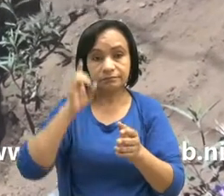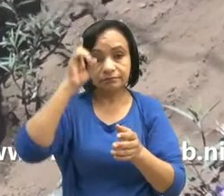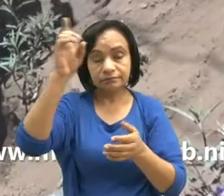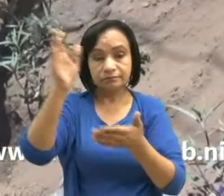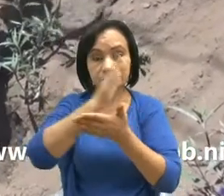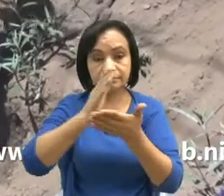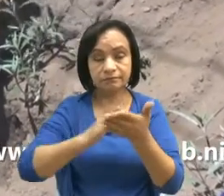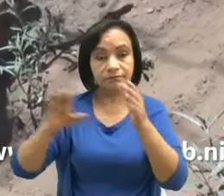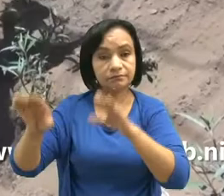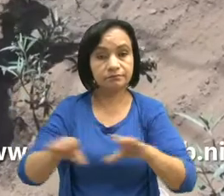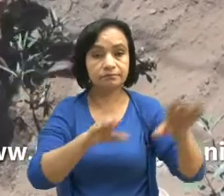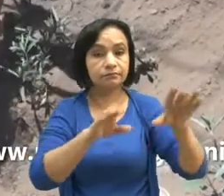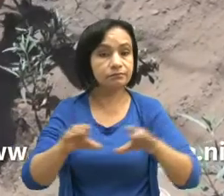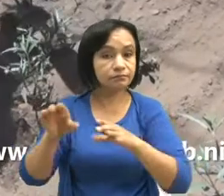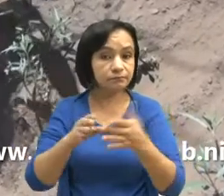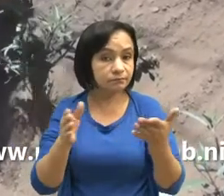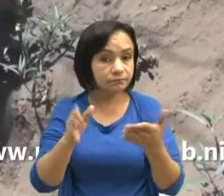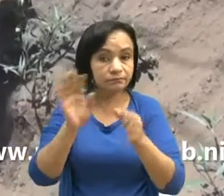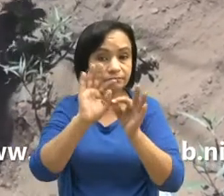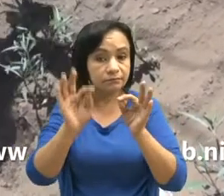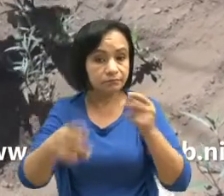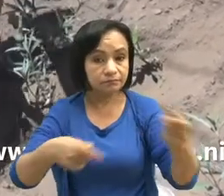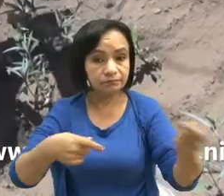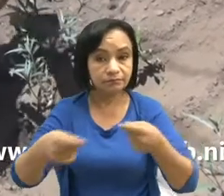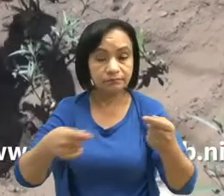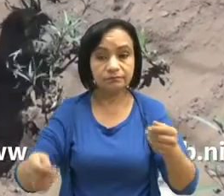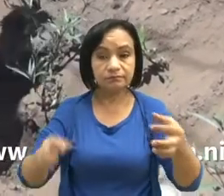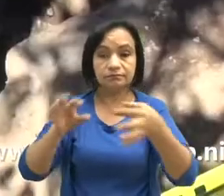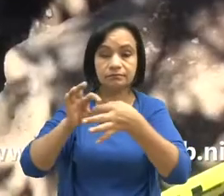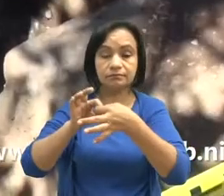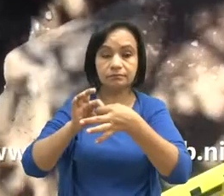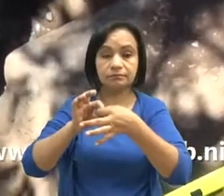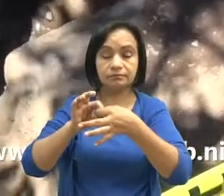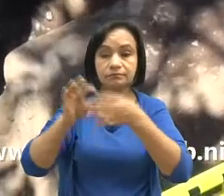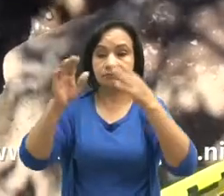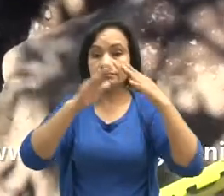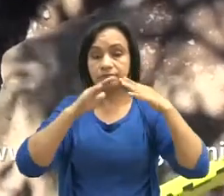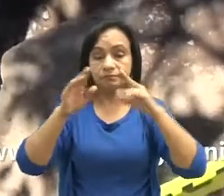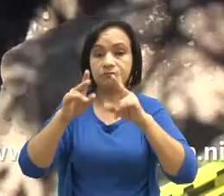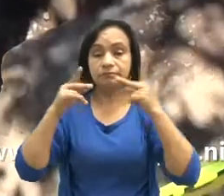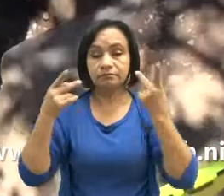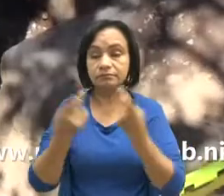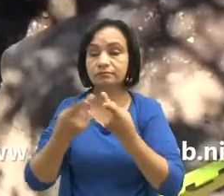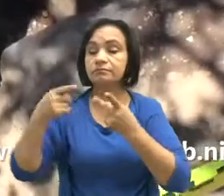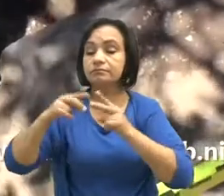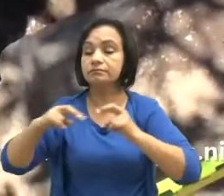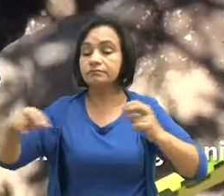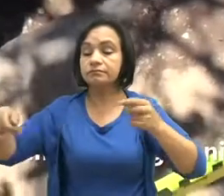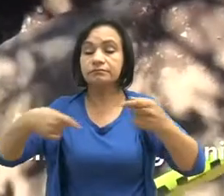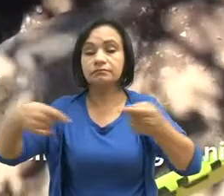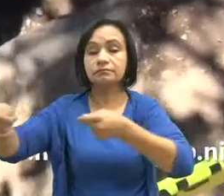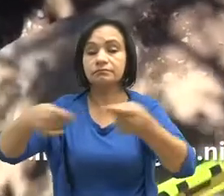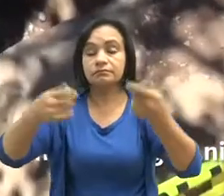algunas acciones de algunas ferias que se hacen en conjunto con ferreterías grandes de las ciudades o de los pueblos, donde se ofrecen